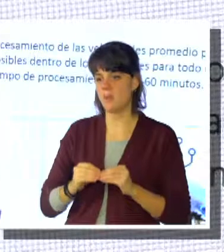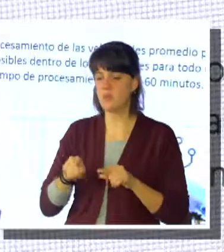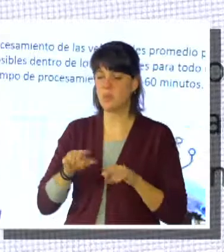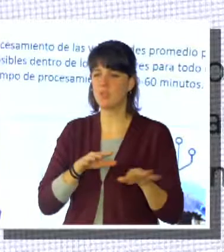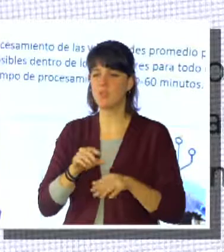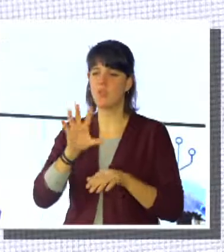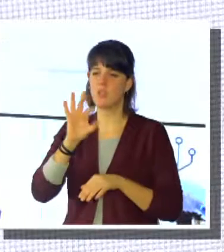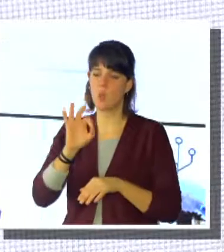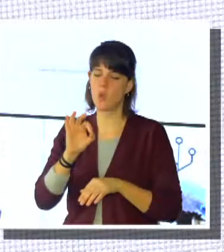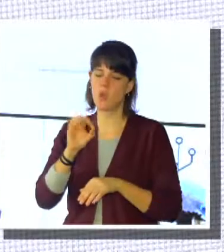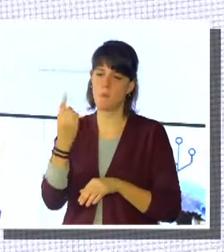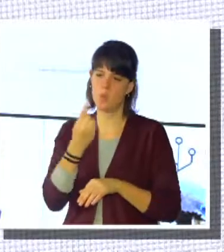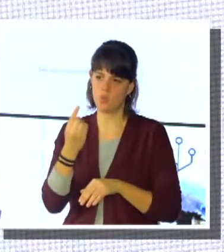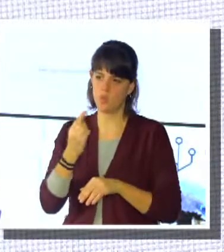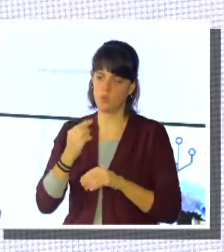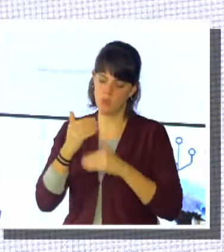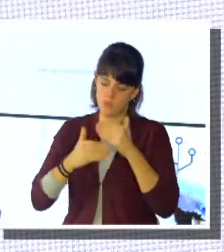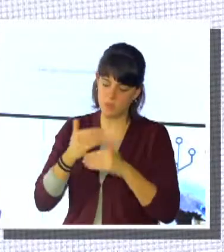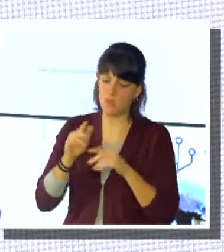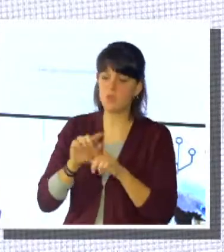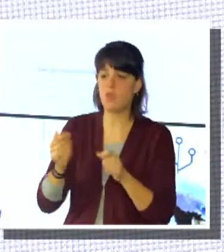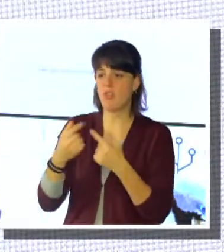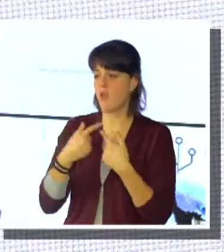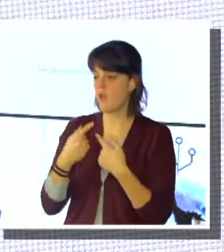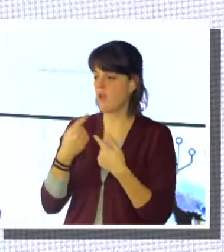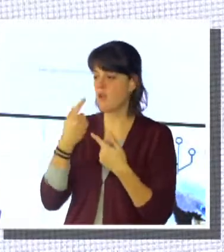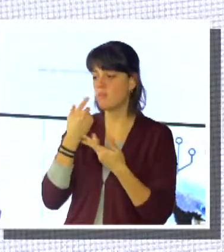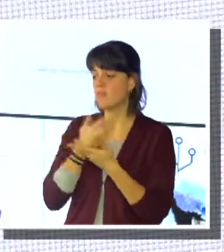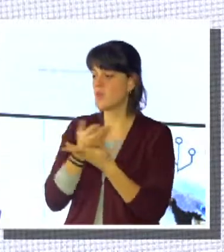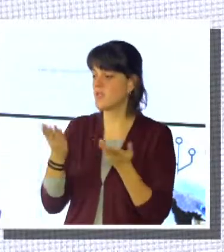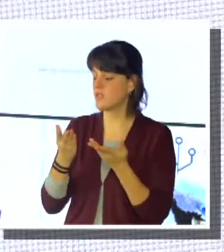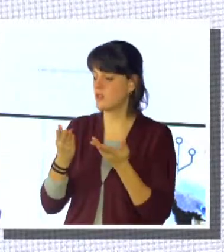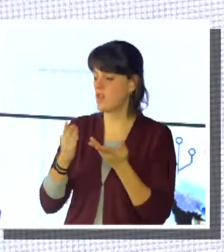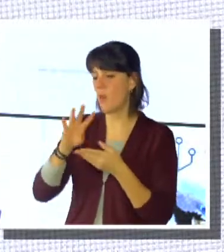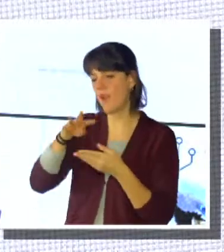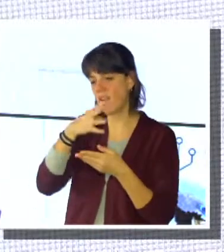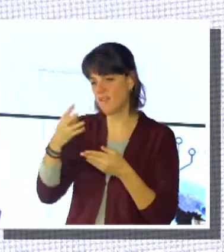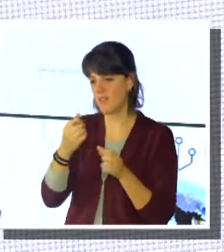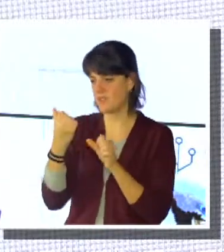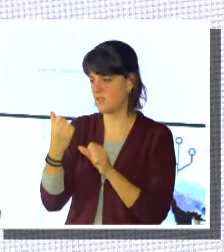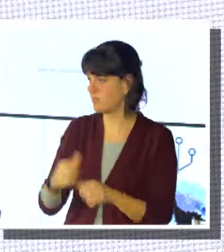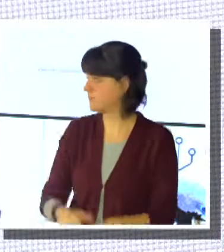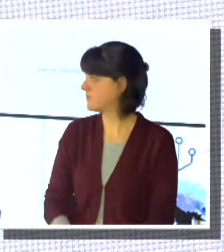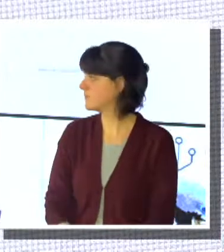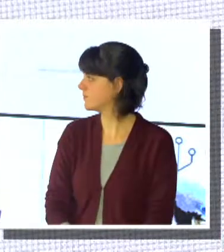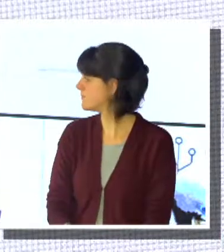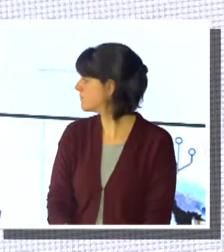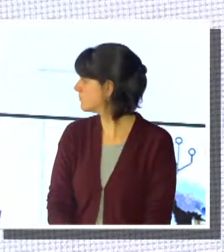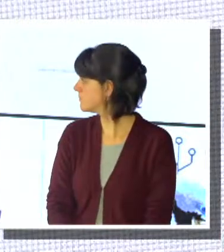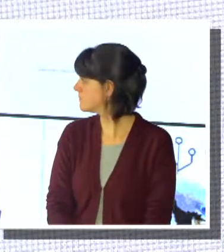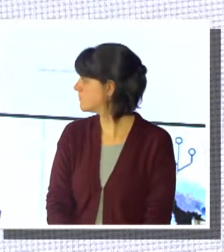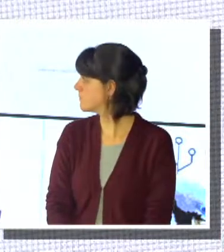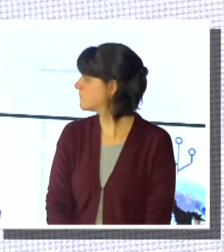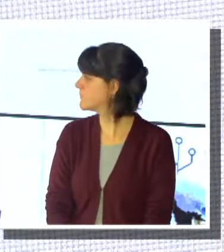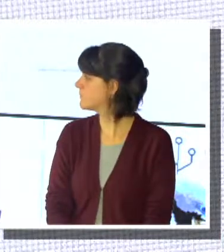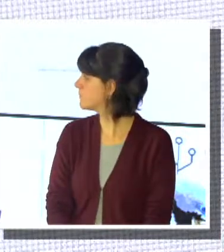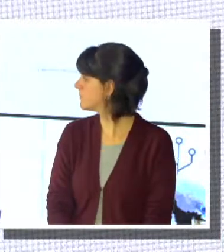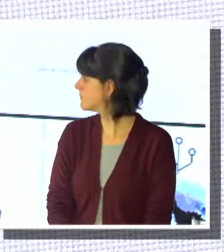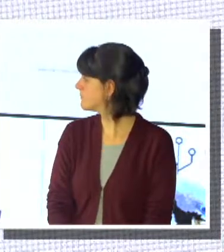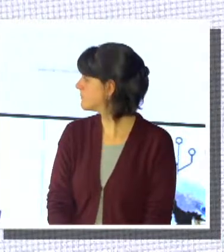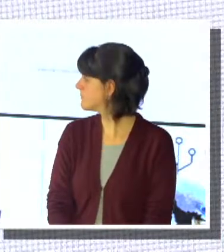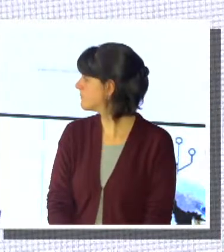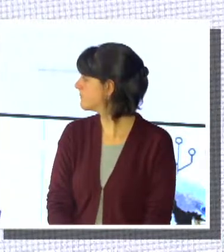10 personas. La tercera y la cuarta son análogas a la 1 y la 2, pero con el doble de personas. Y la dimensión 5